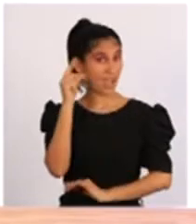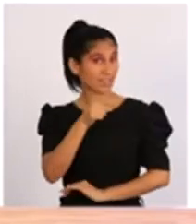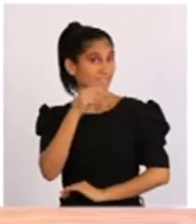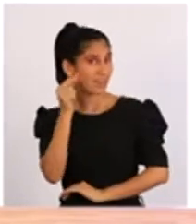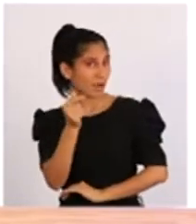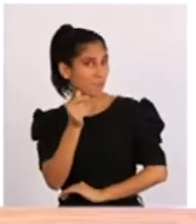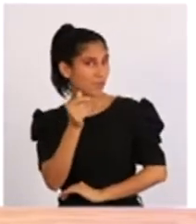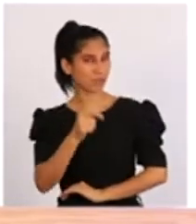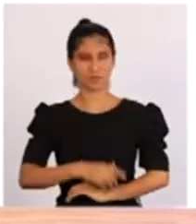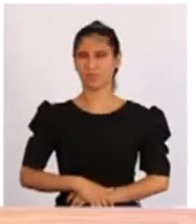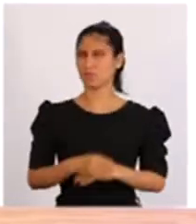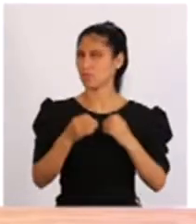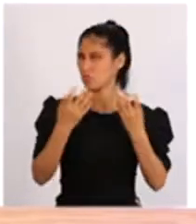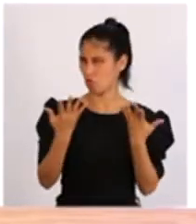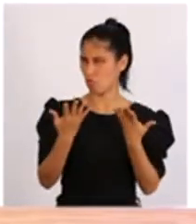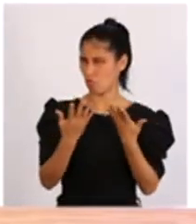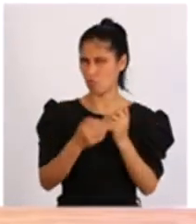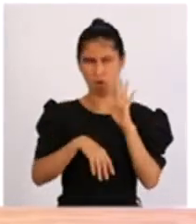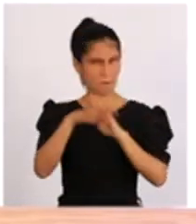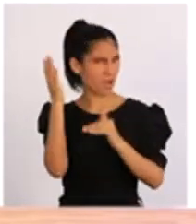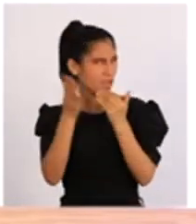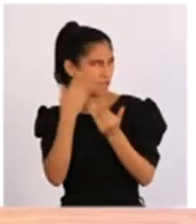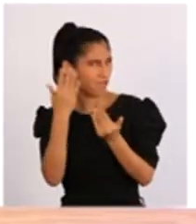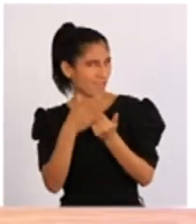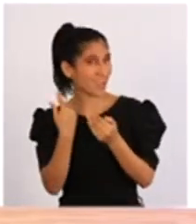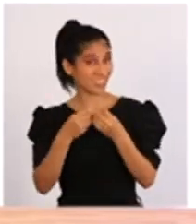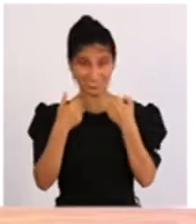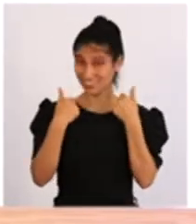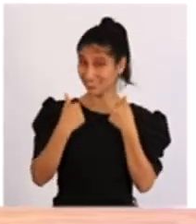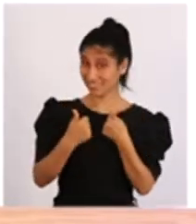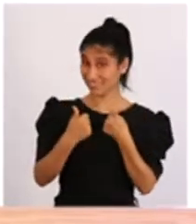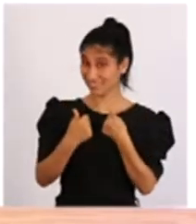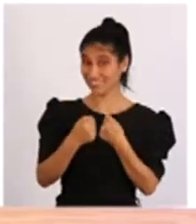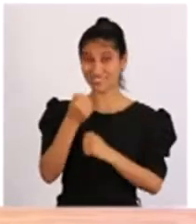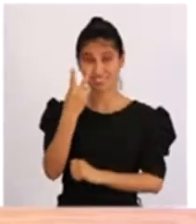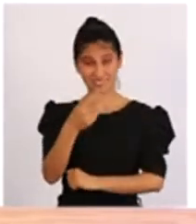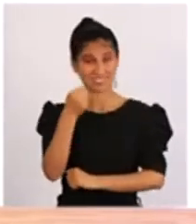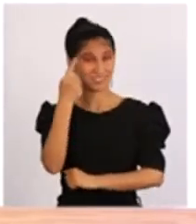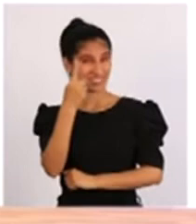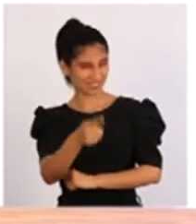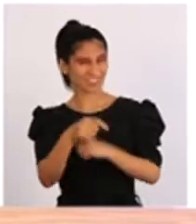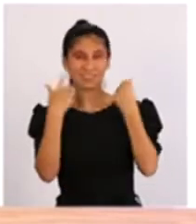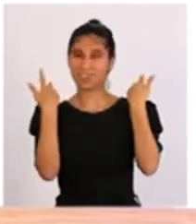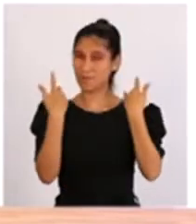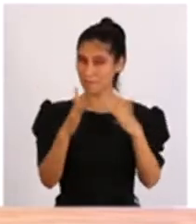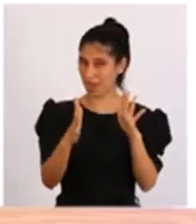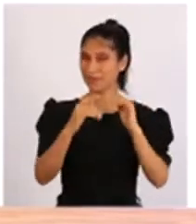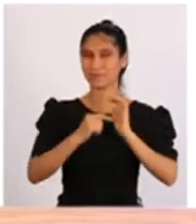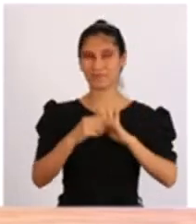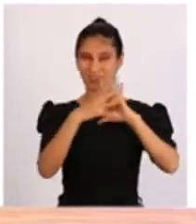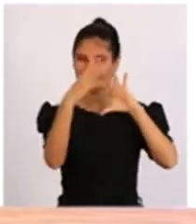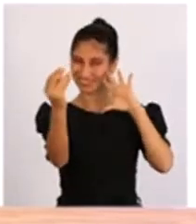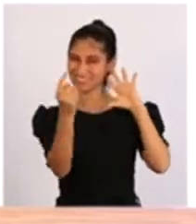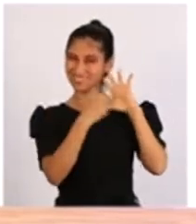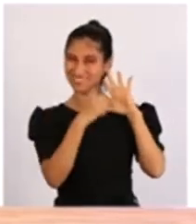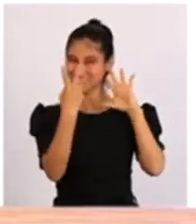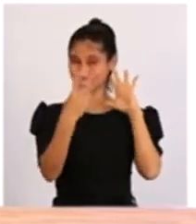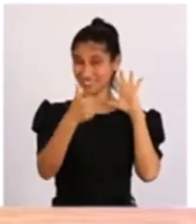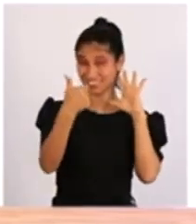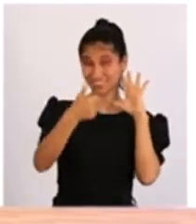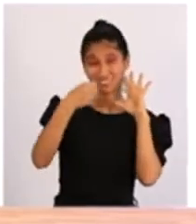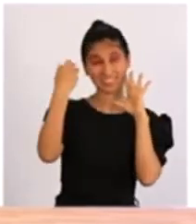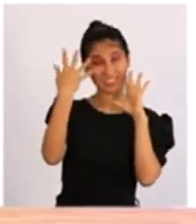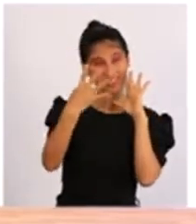rápido, que cada vez sea mucho más sencillo para nosotros. Bien, 3, 2, 1, va. Y 1,